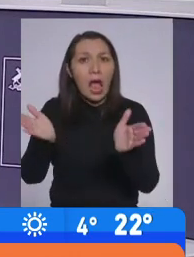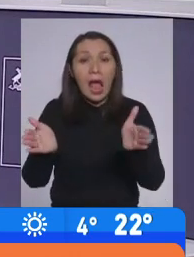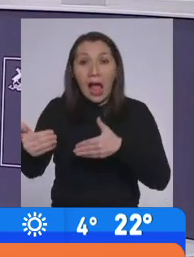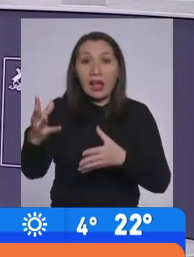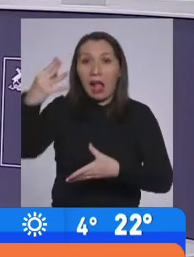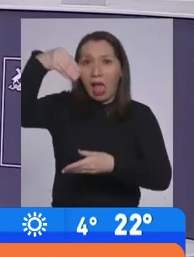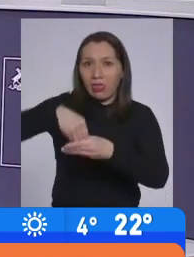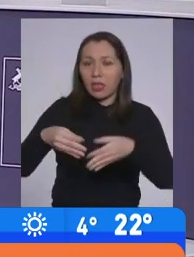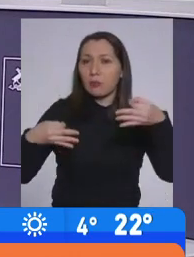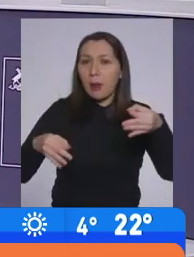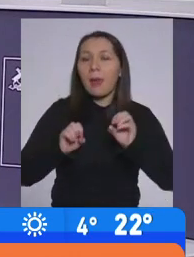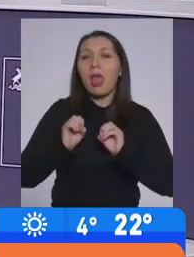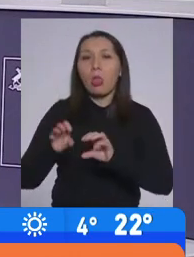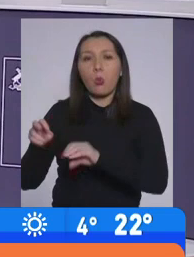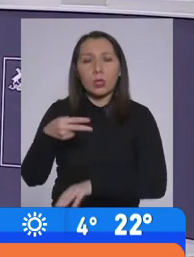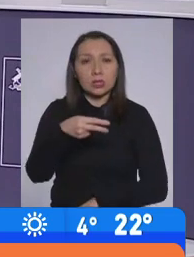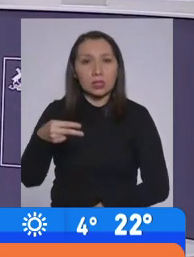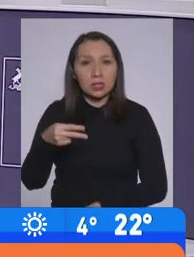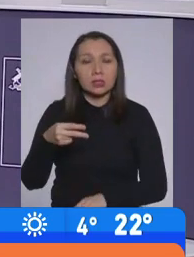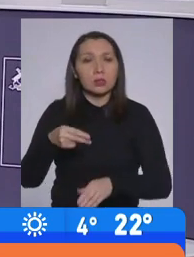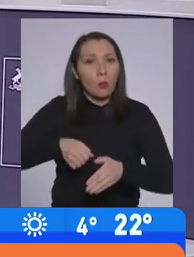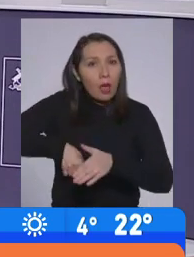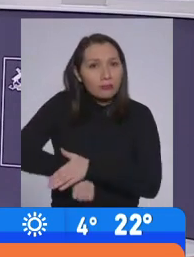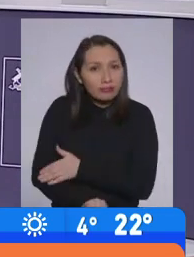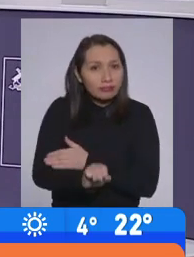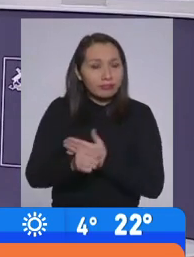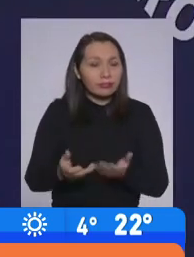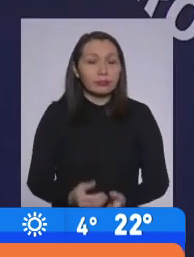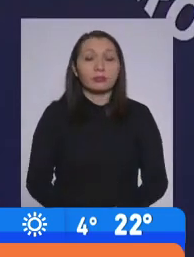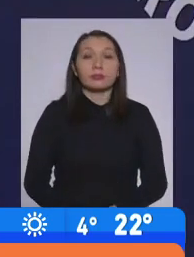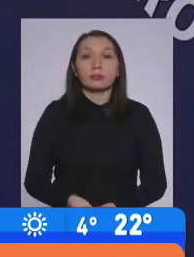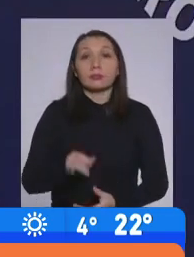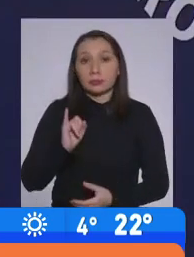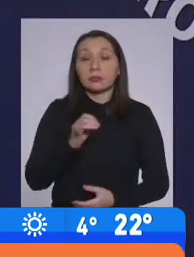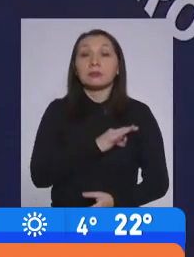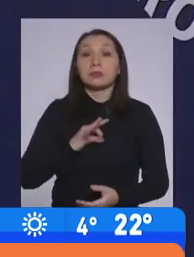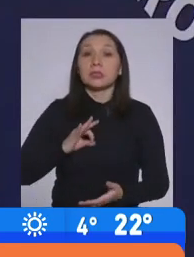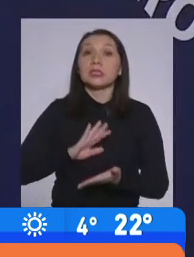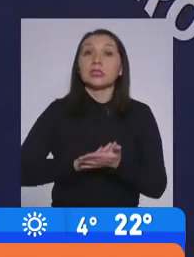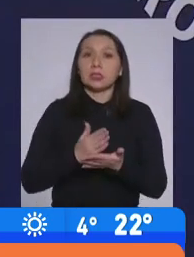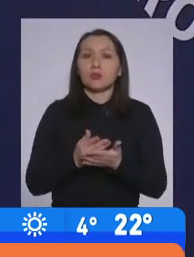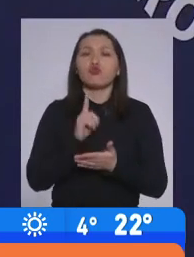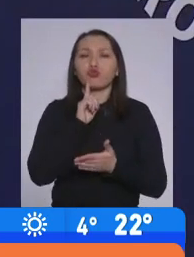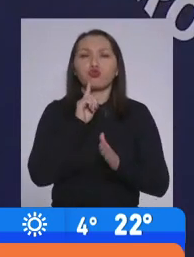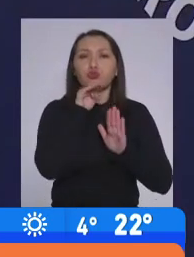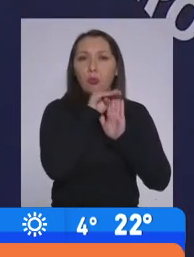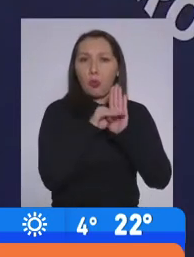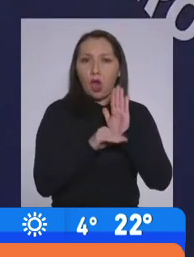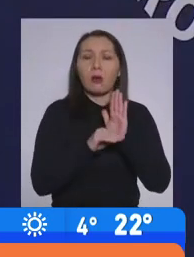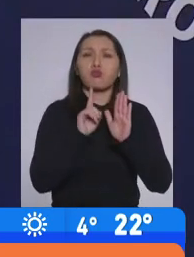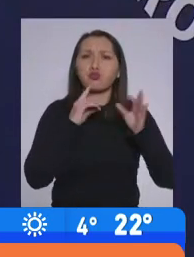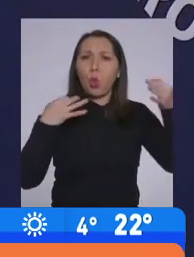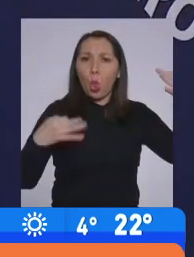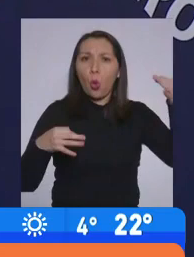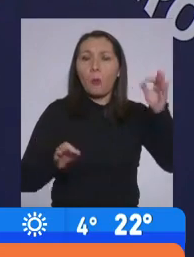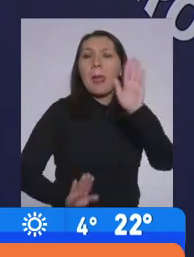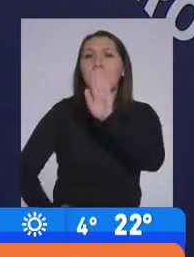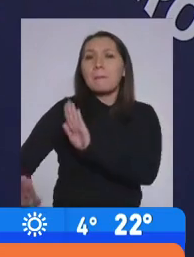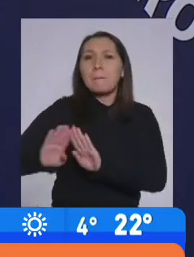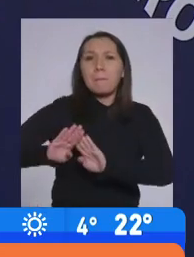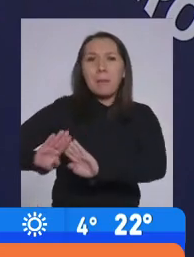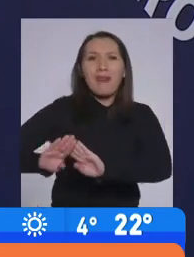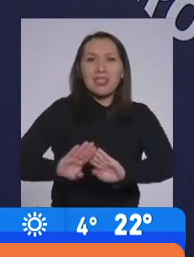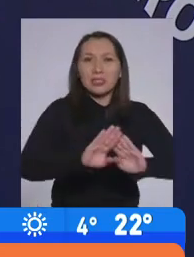las cajas sobre educación sexual y reproductiva bueno efectivamente el ministerio de salud tiene un programa tiene un documento de prevención